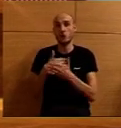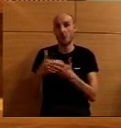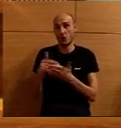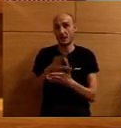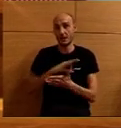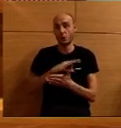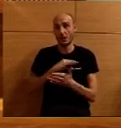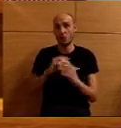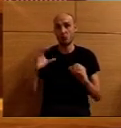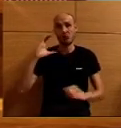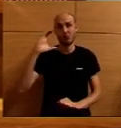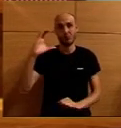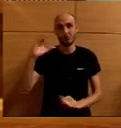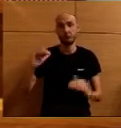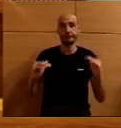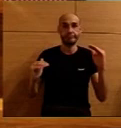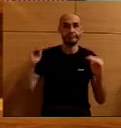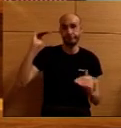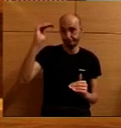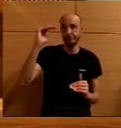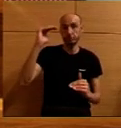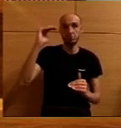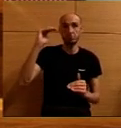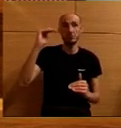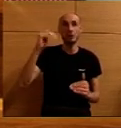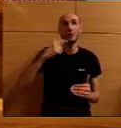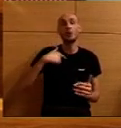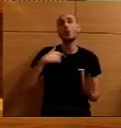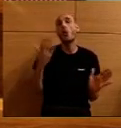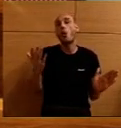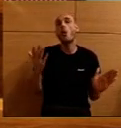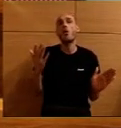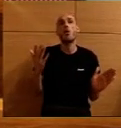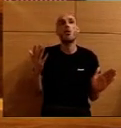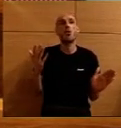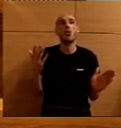que tiene la Diputación. Y dejo al margen, para no entrar en politizaciones, sobre